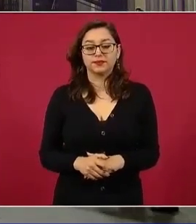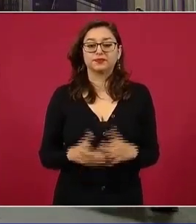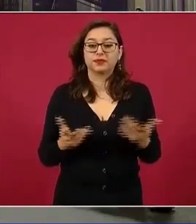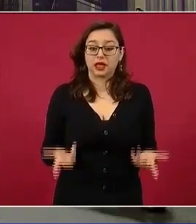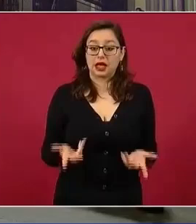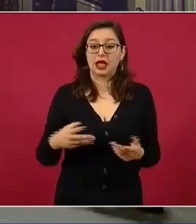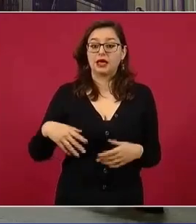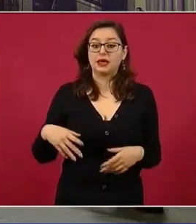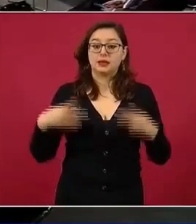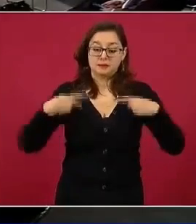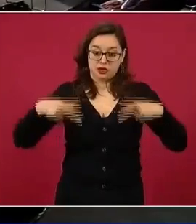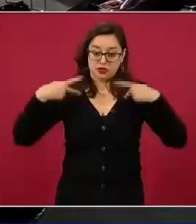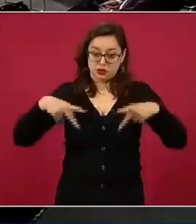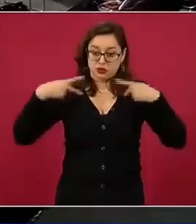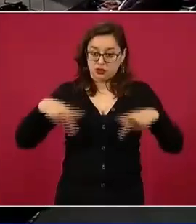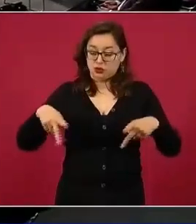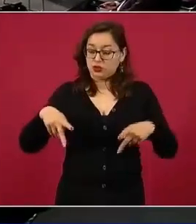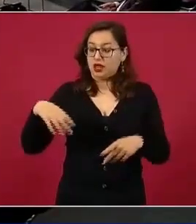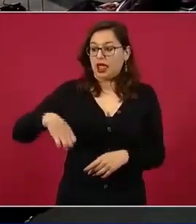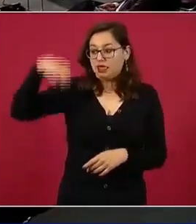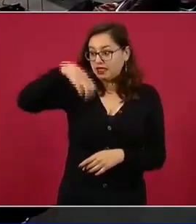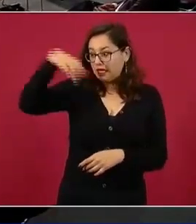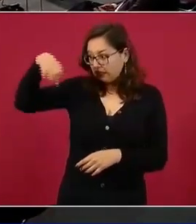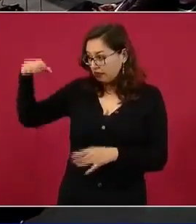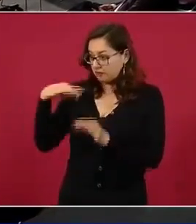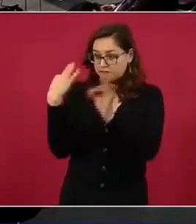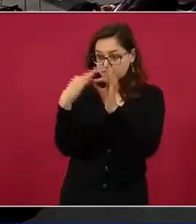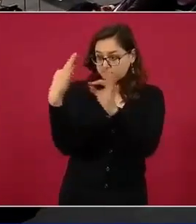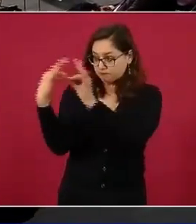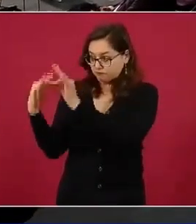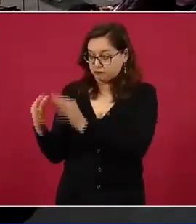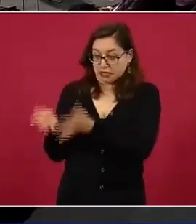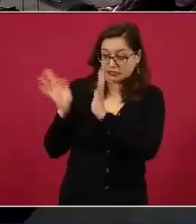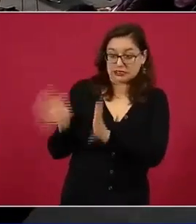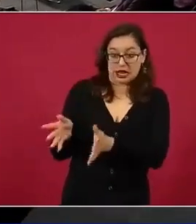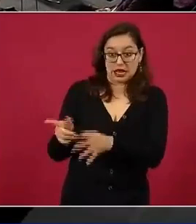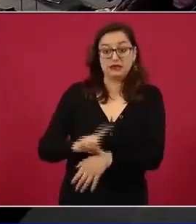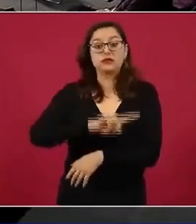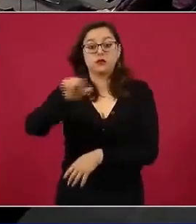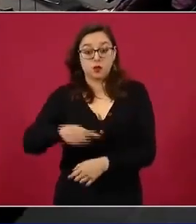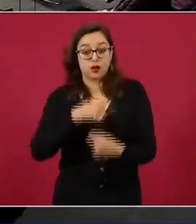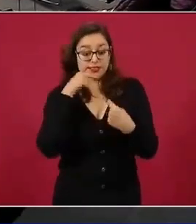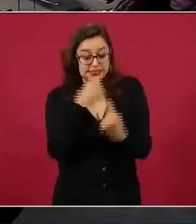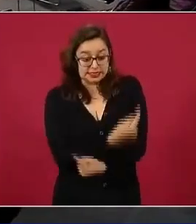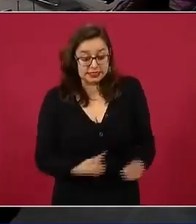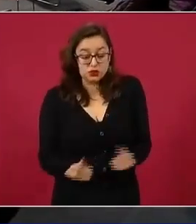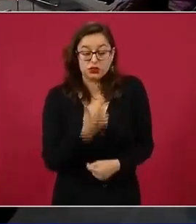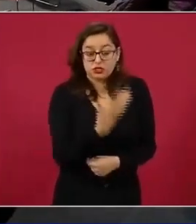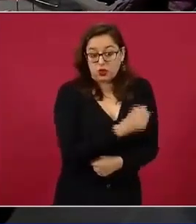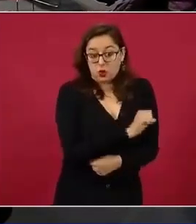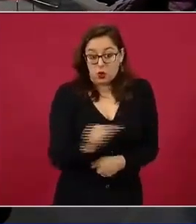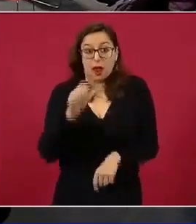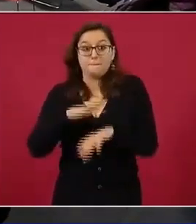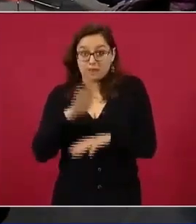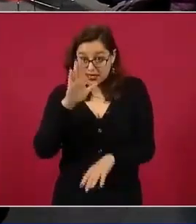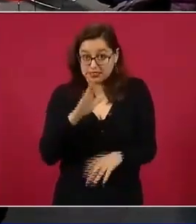se terminen de vacunar, en vacuna de refuerzo a los grupos prioritarios, si están analizando que siguieran los niños de 5 años en adelante.